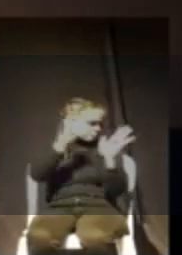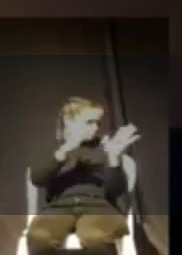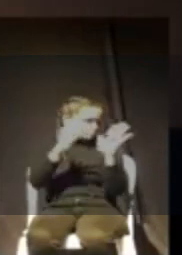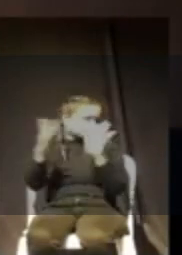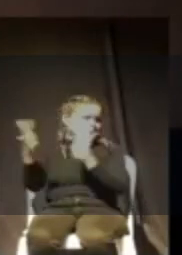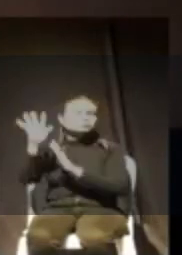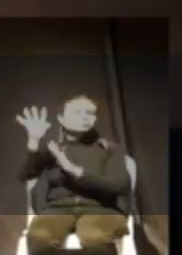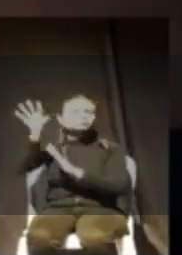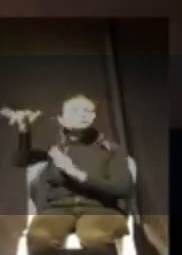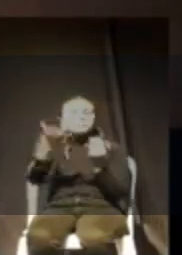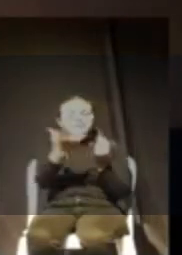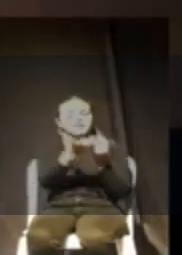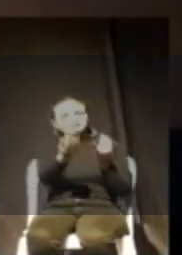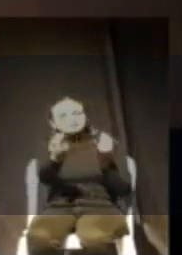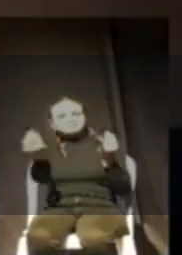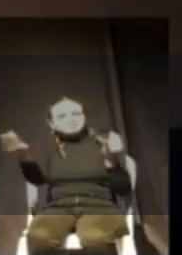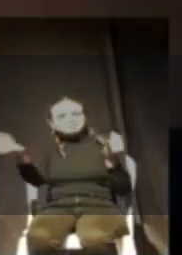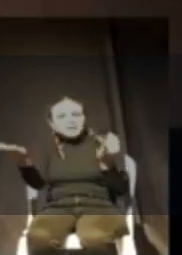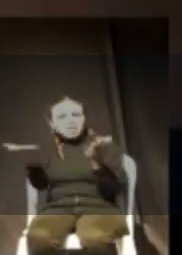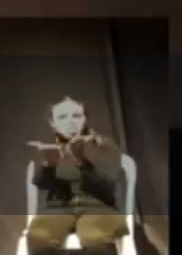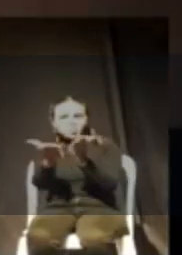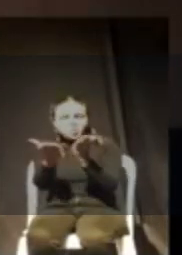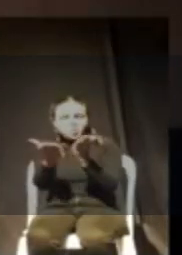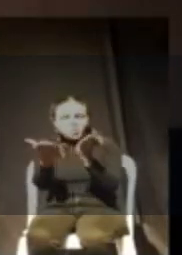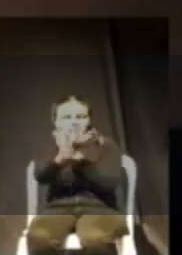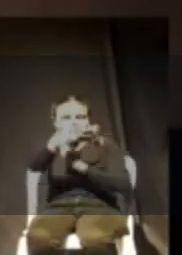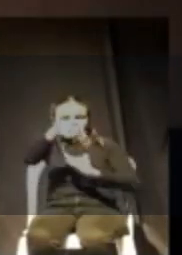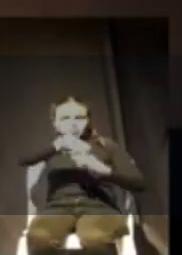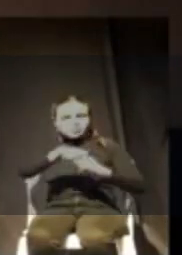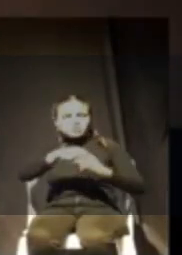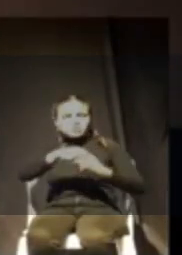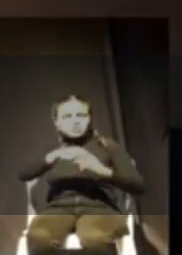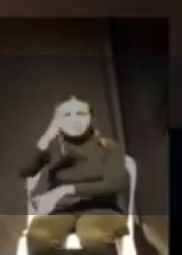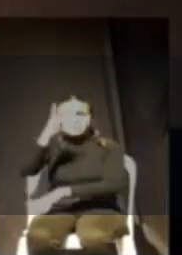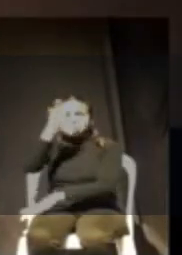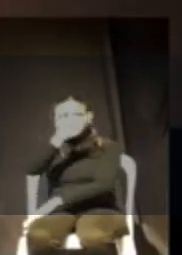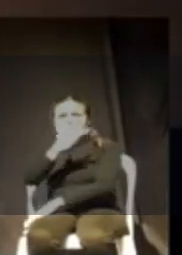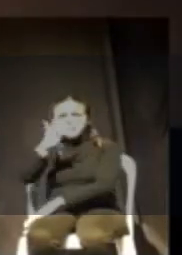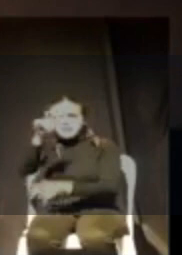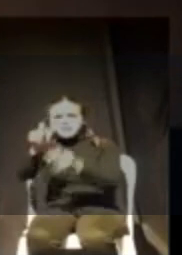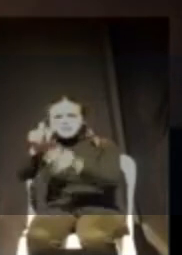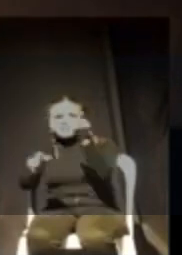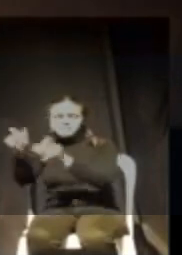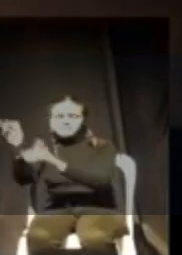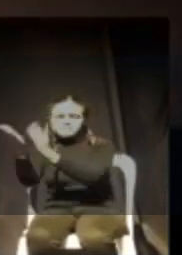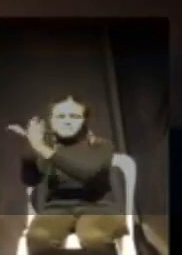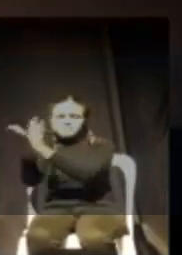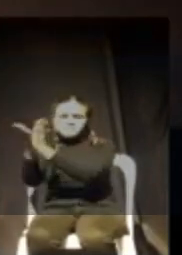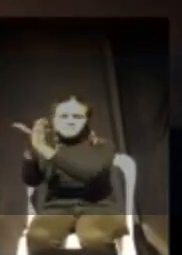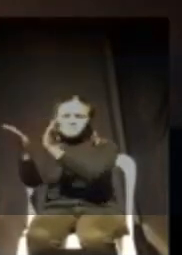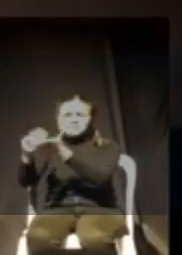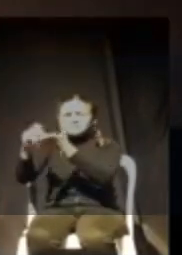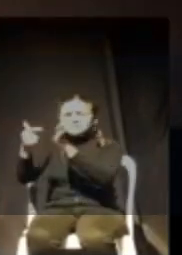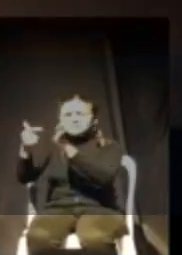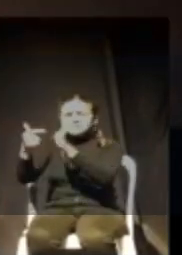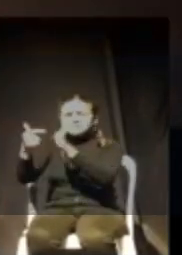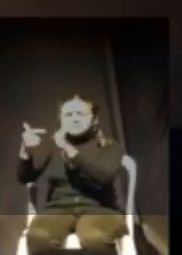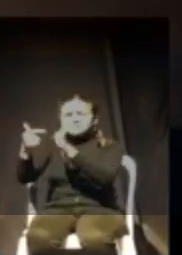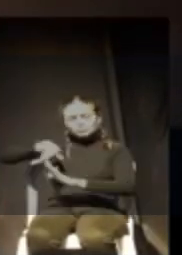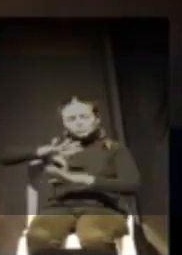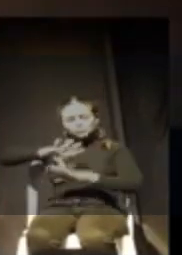y Cátedra de Estudios Afrocolombianos, propuestas educativas por la descolonización para la Colombia del siglo